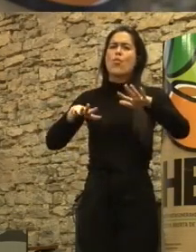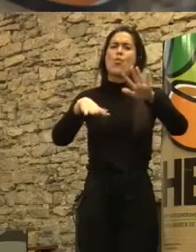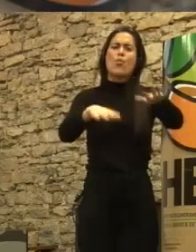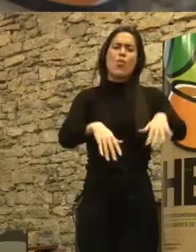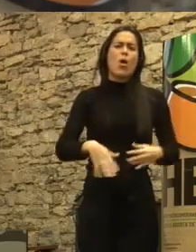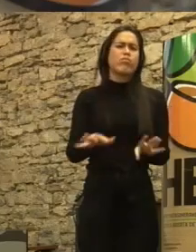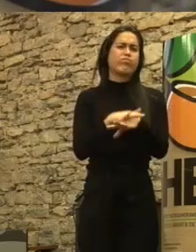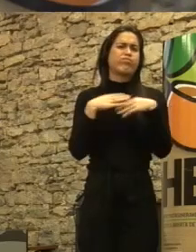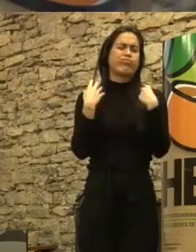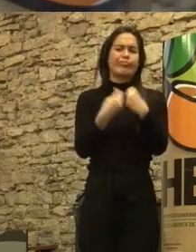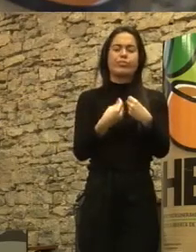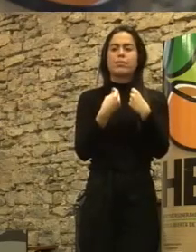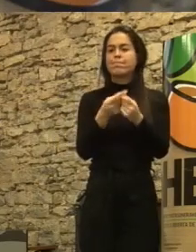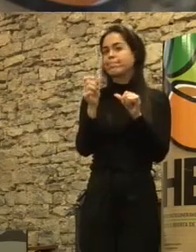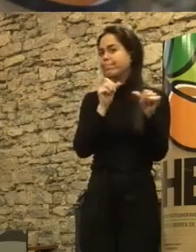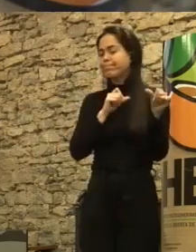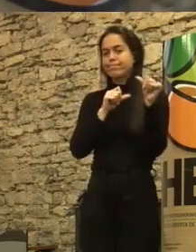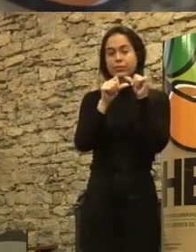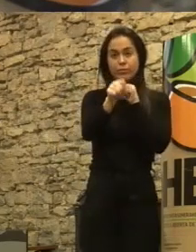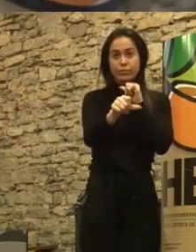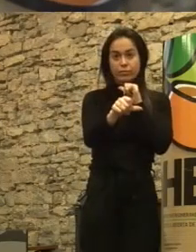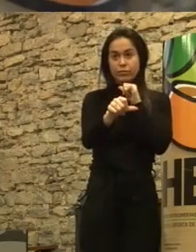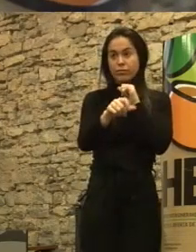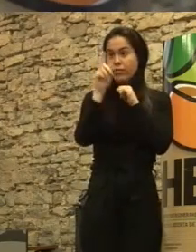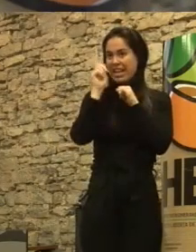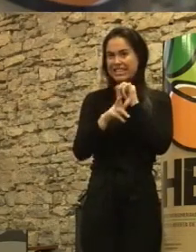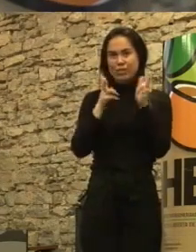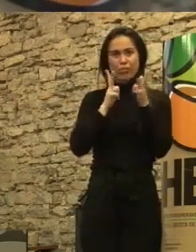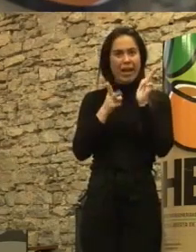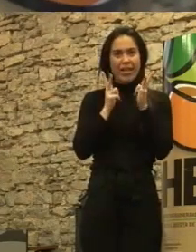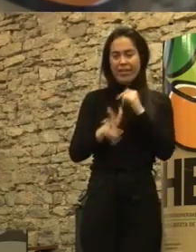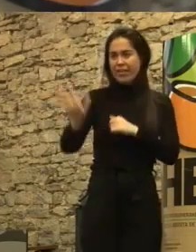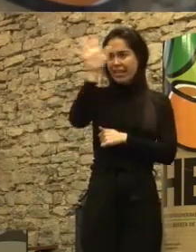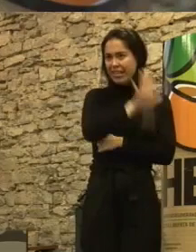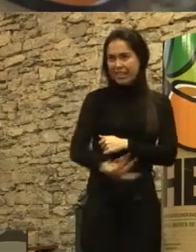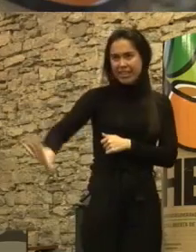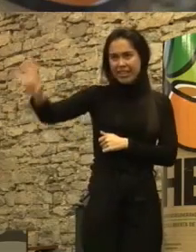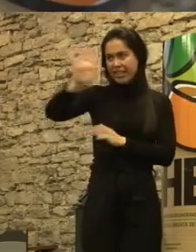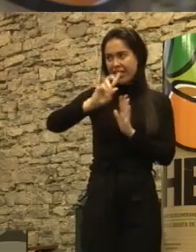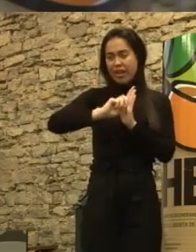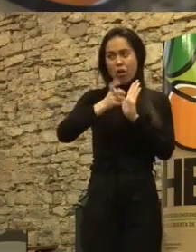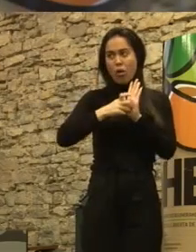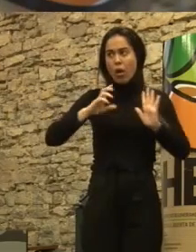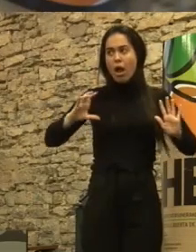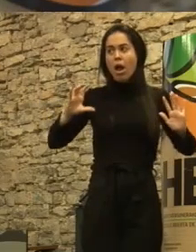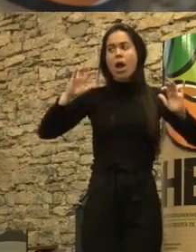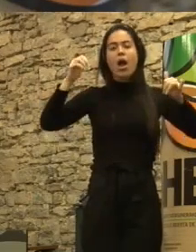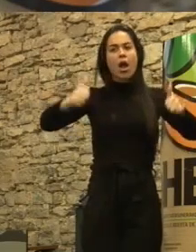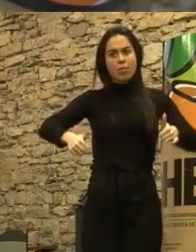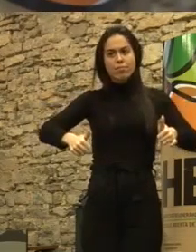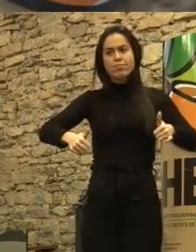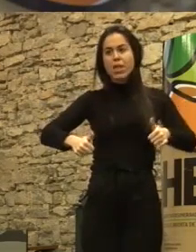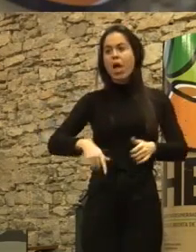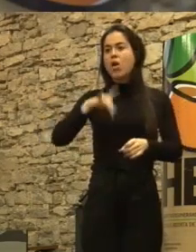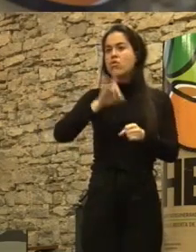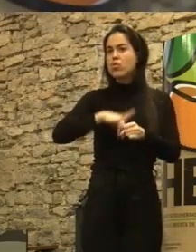por lo tanto yo creo que a partir de ese momento, y además a nivel de todo Euskal Herria, se iniciaron ese tipo de concentraciones